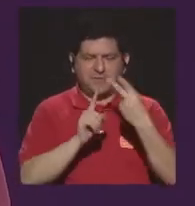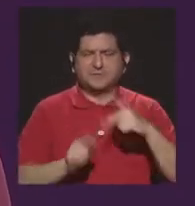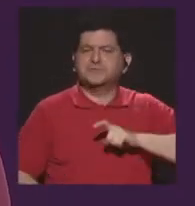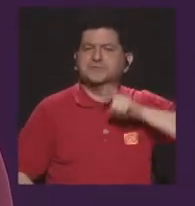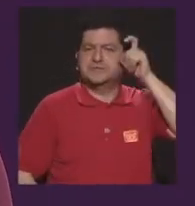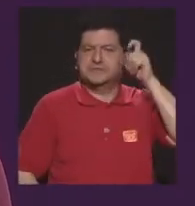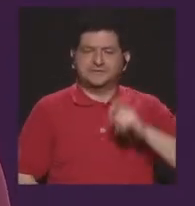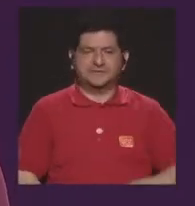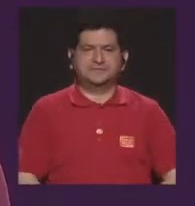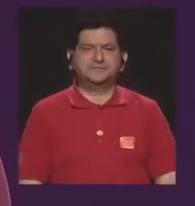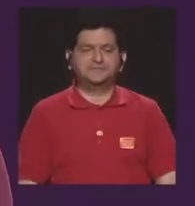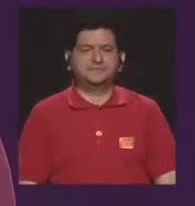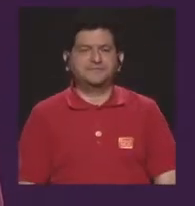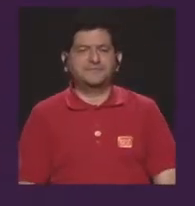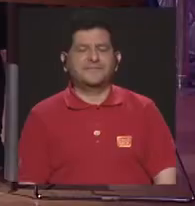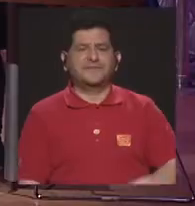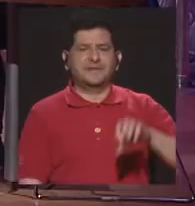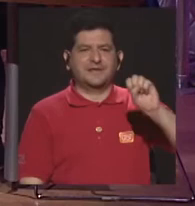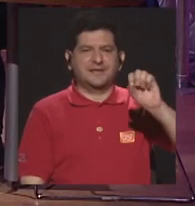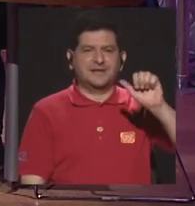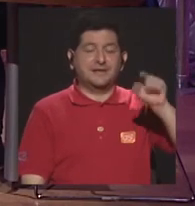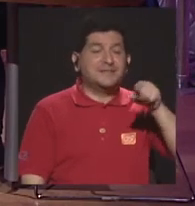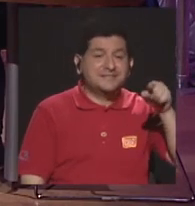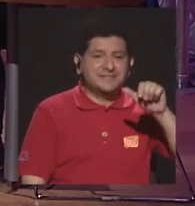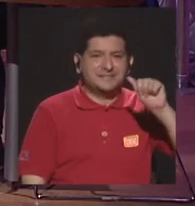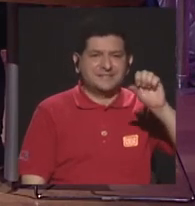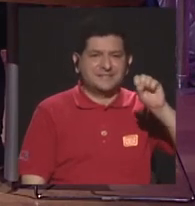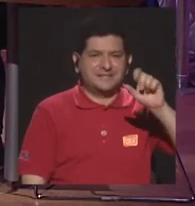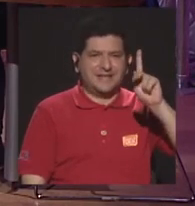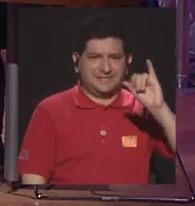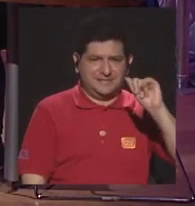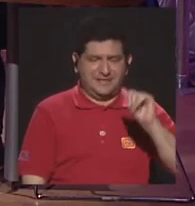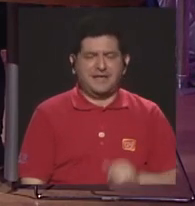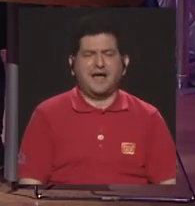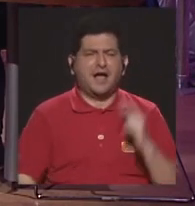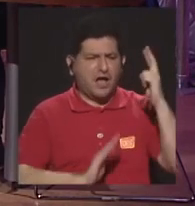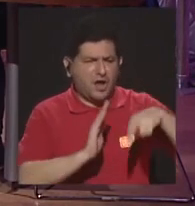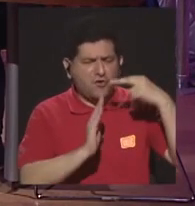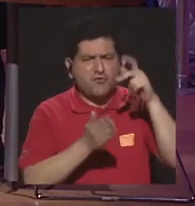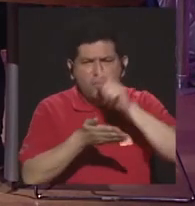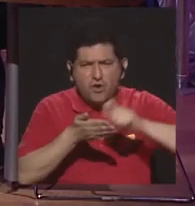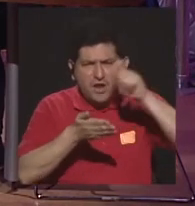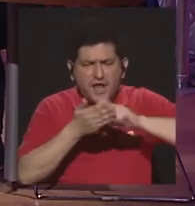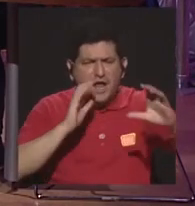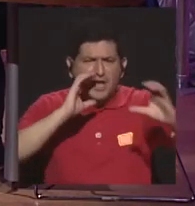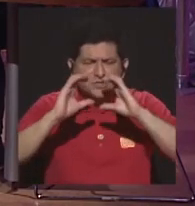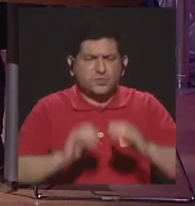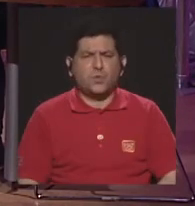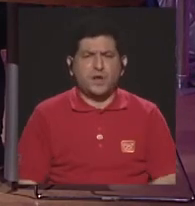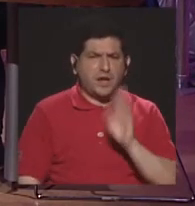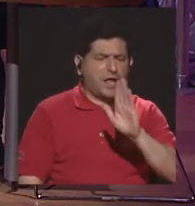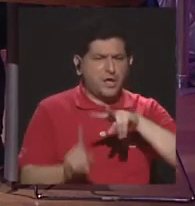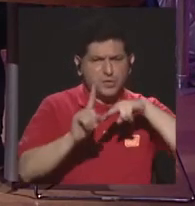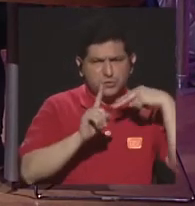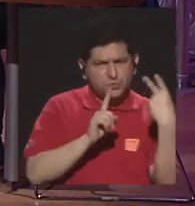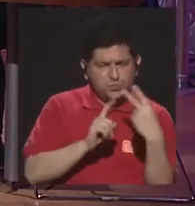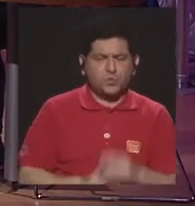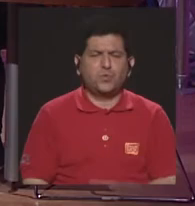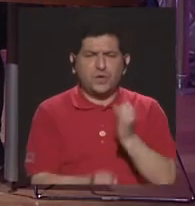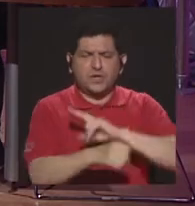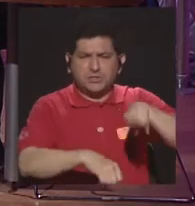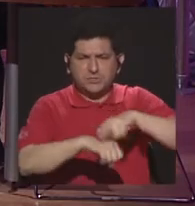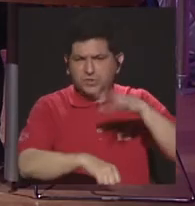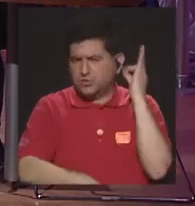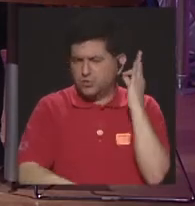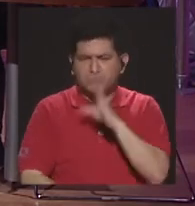género. Saskia, quisiera que nos comentaras cuál es el papel de las escuelas de comunicación desde tu perspectiva, desde el INAMU y desde